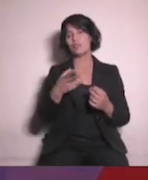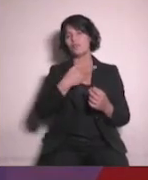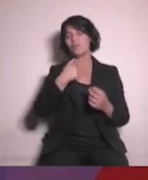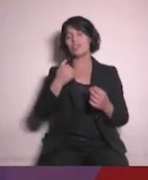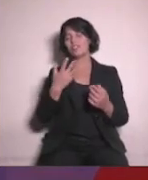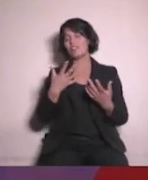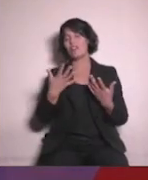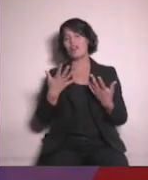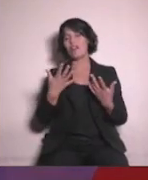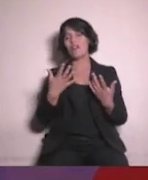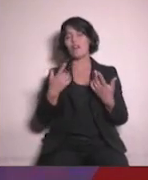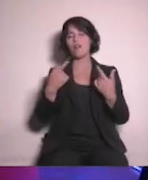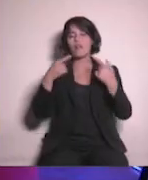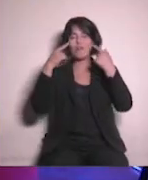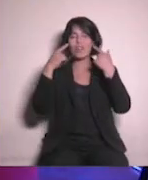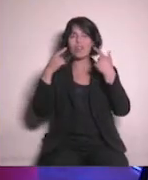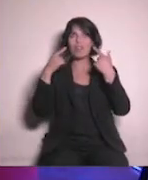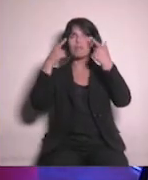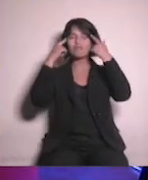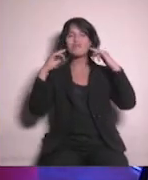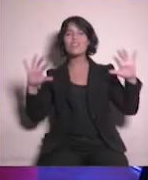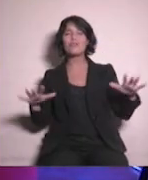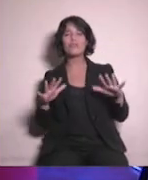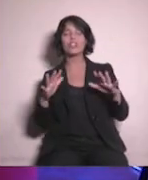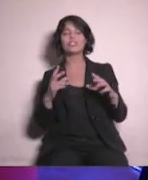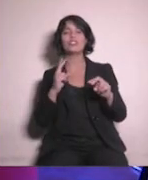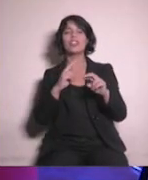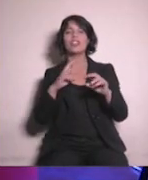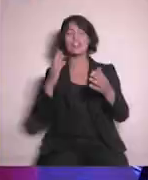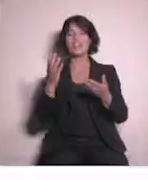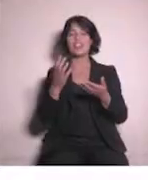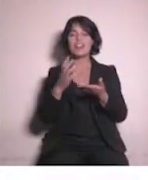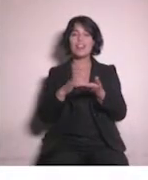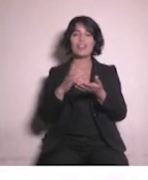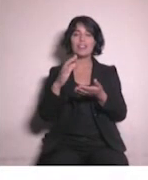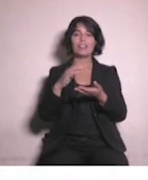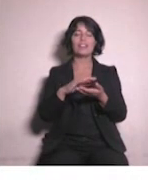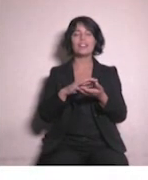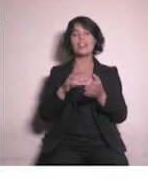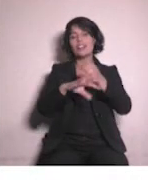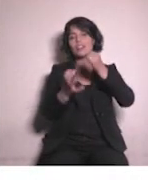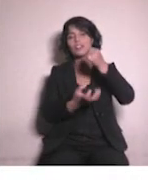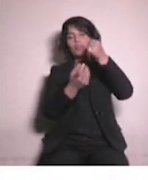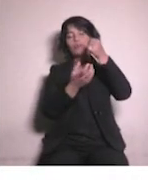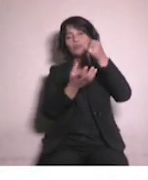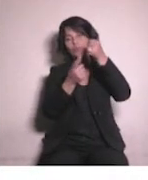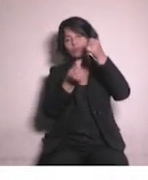energía. La mayor parte de nuestros recursos está destinado al servicio y a la atención del cliente.